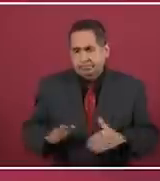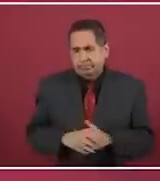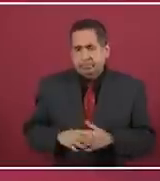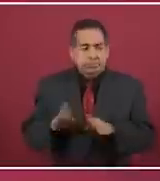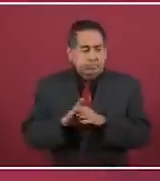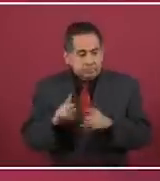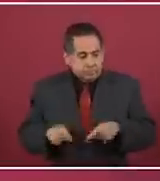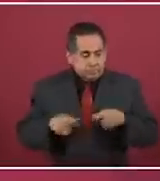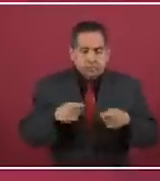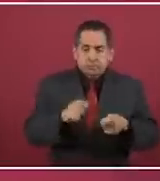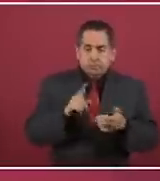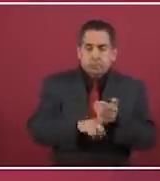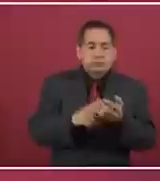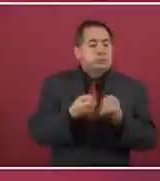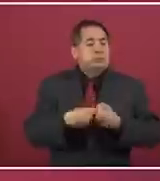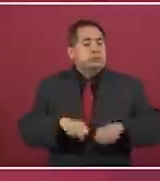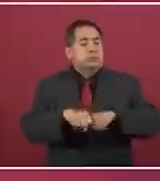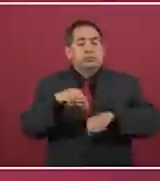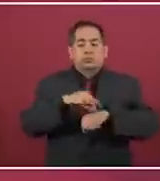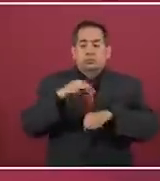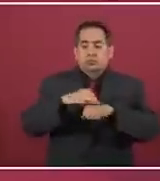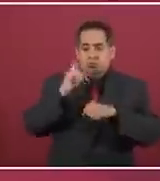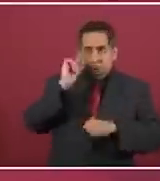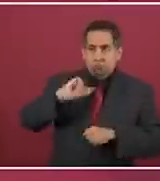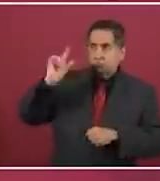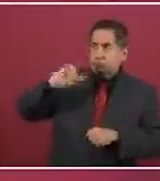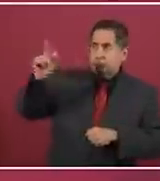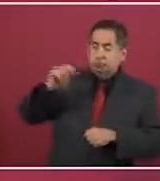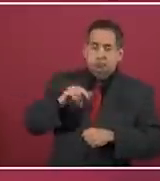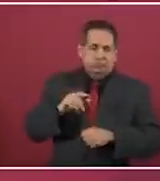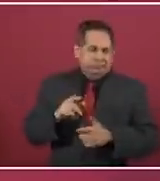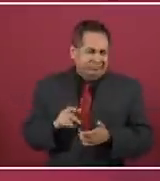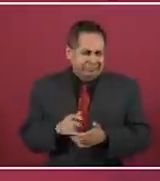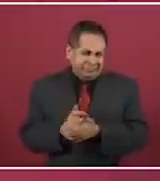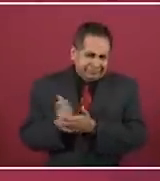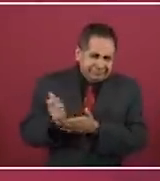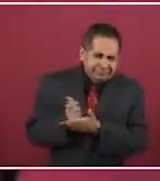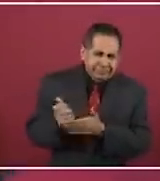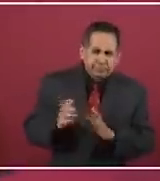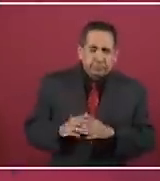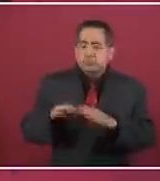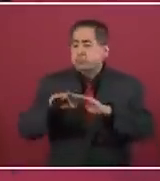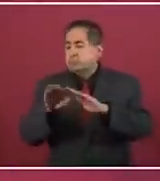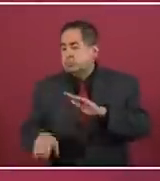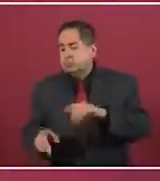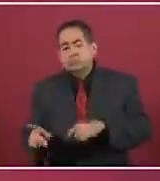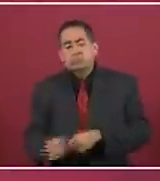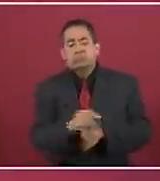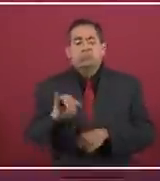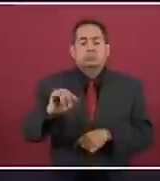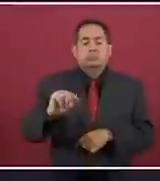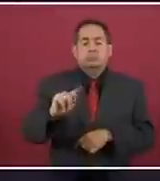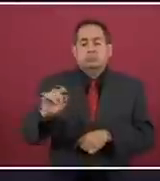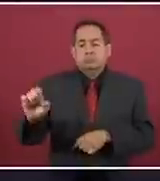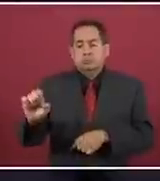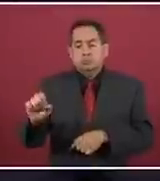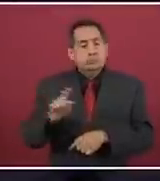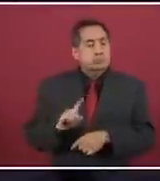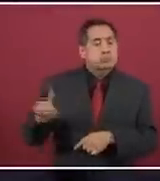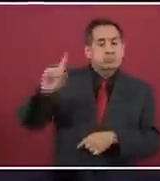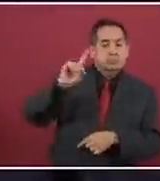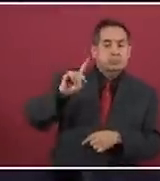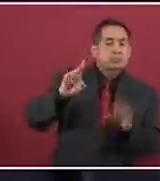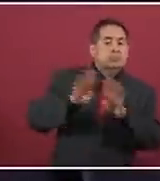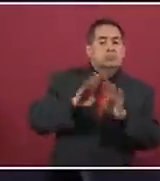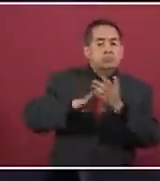mantener el seguro médico para los de arriba. Los de abajo al ISSSTE y los de